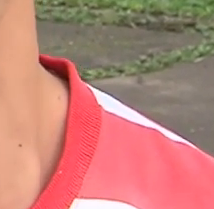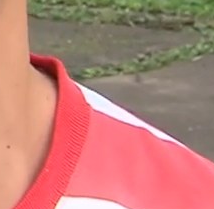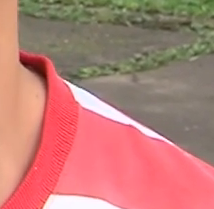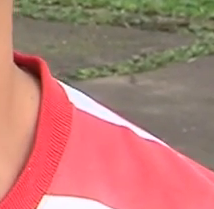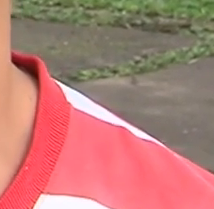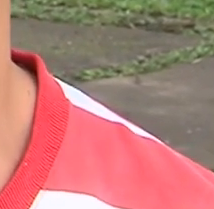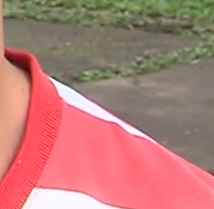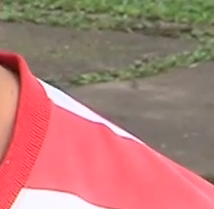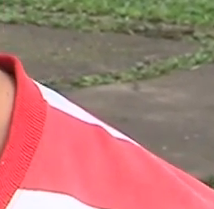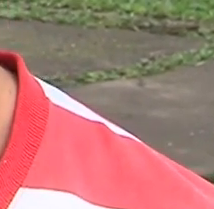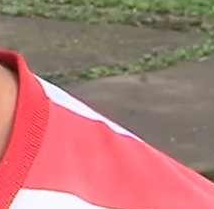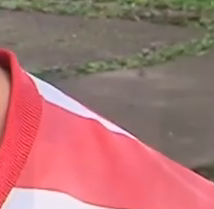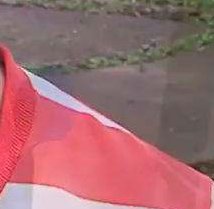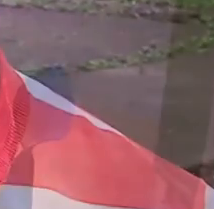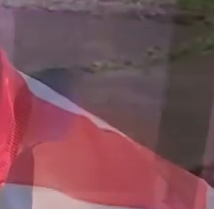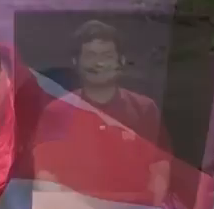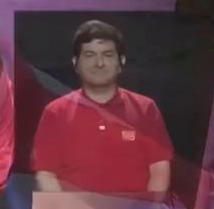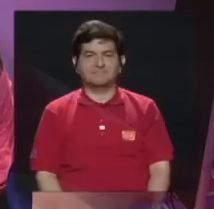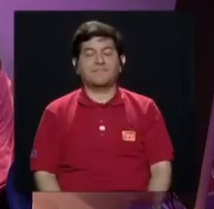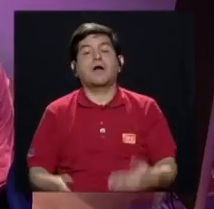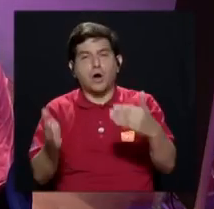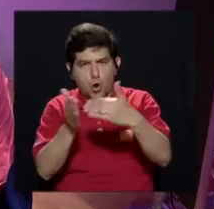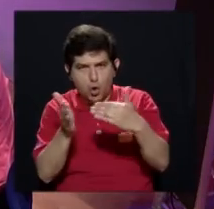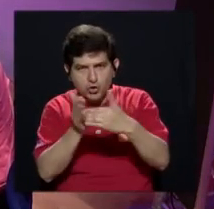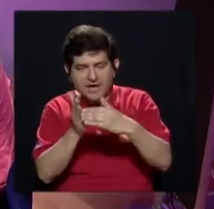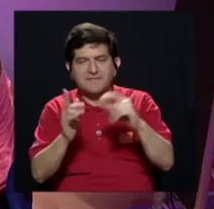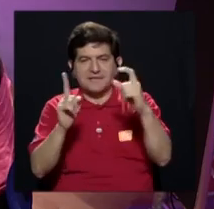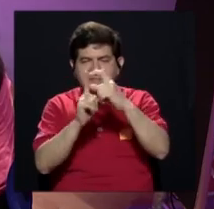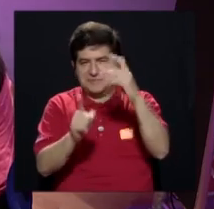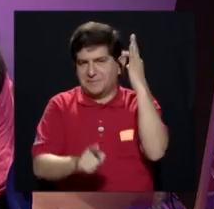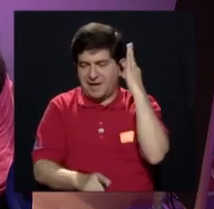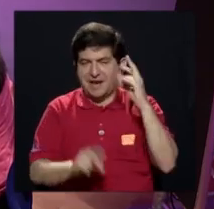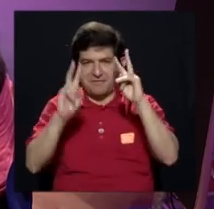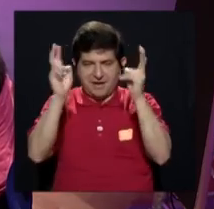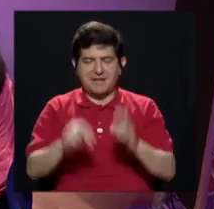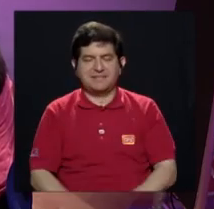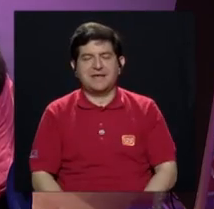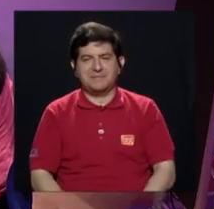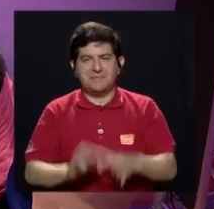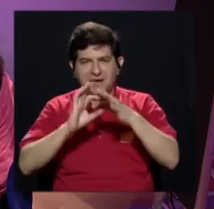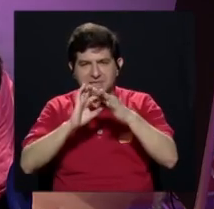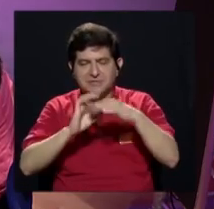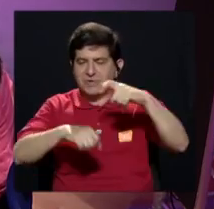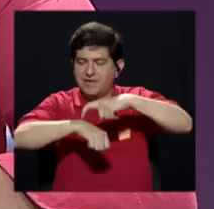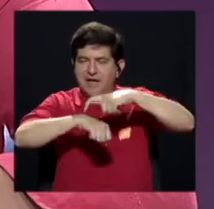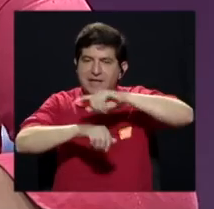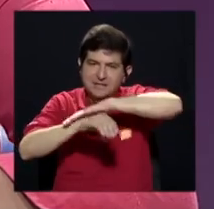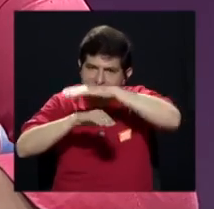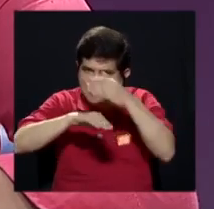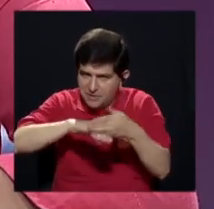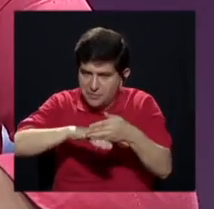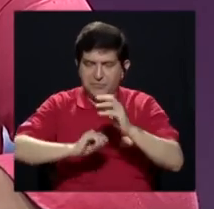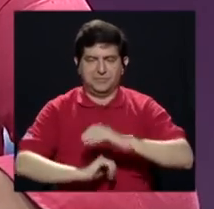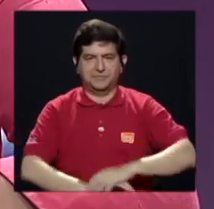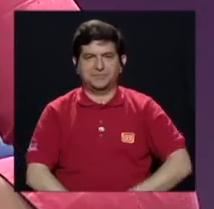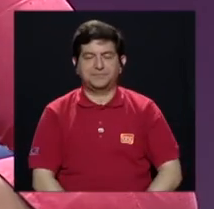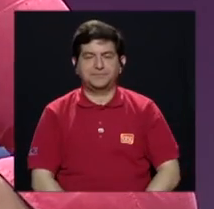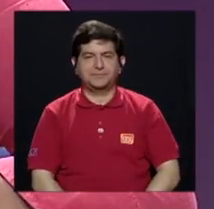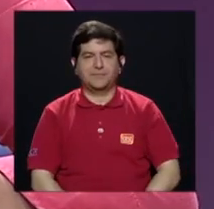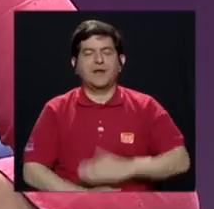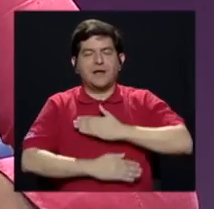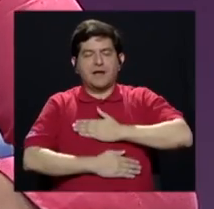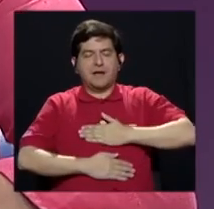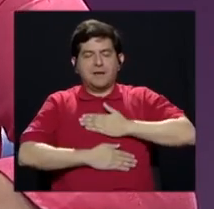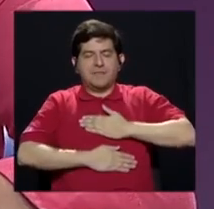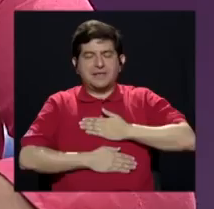serio lo más lógico bueno regresamos la palabra de mujer con el tema de la sexualidad en el embarazo y el placer